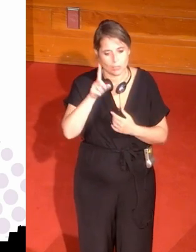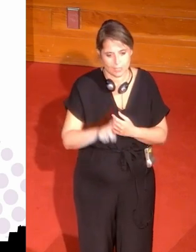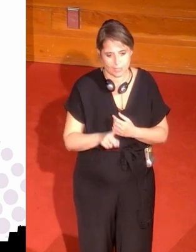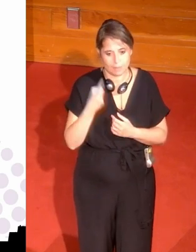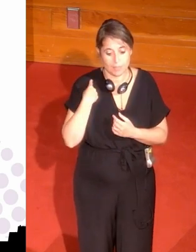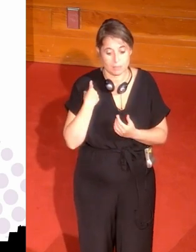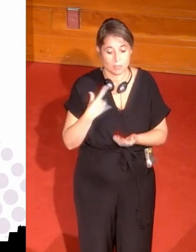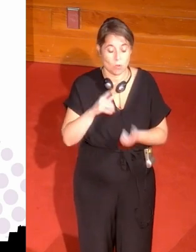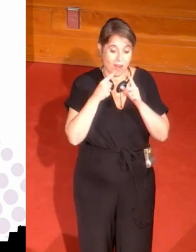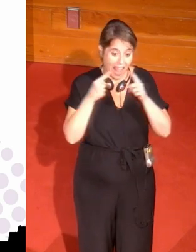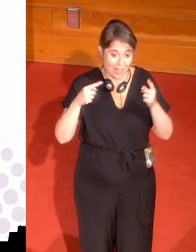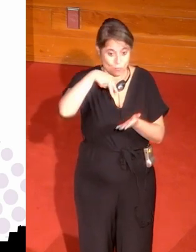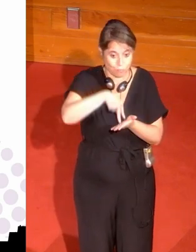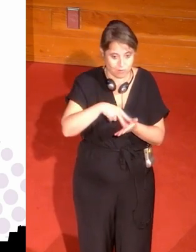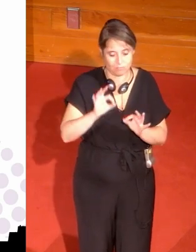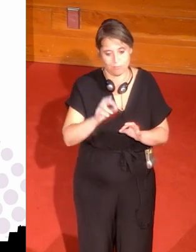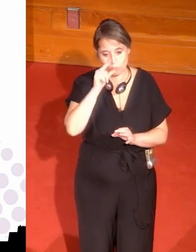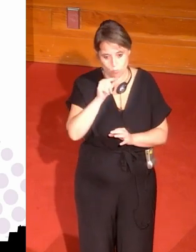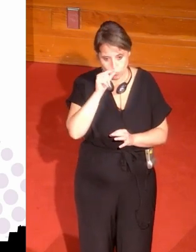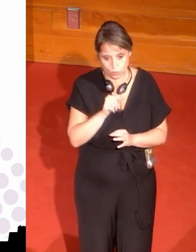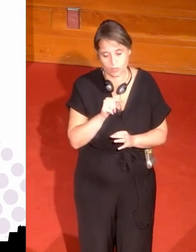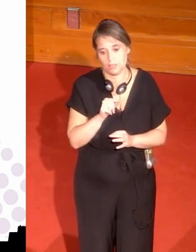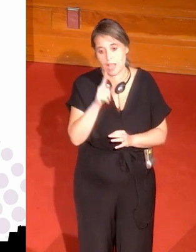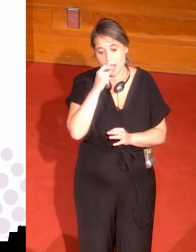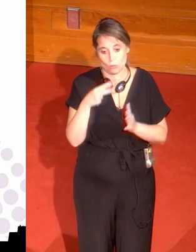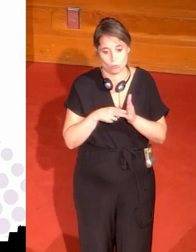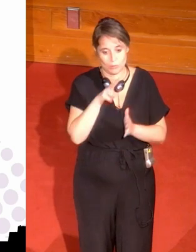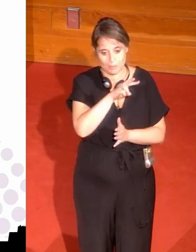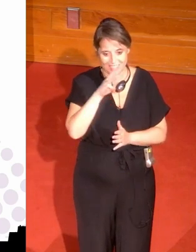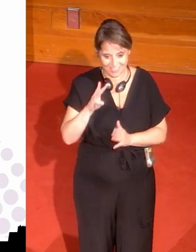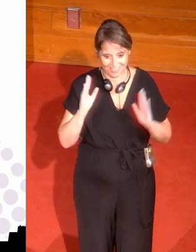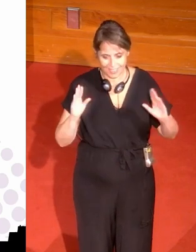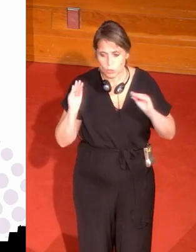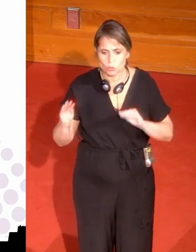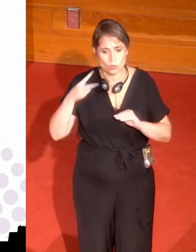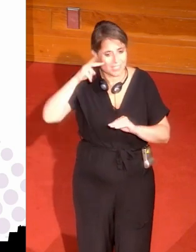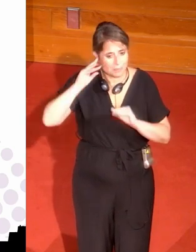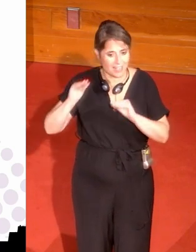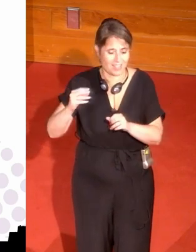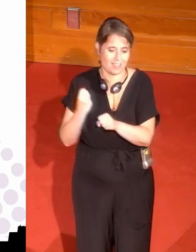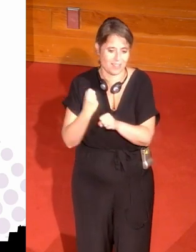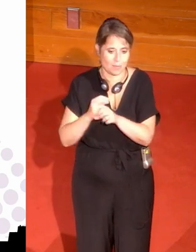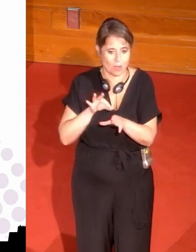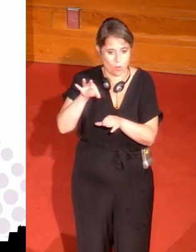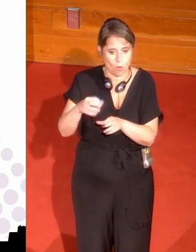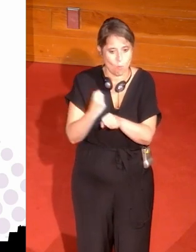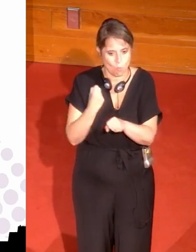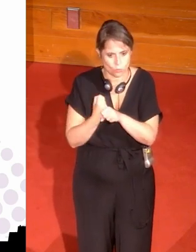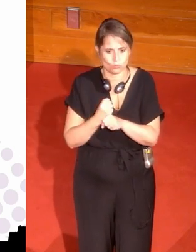año que llegó Putin publicado en la editorial catarata en el año 2023 FR de exper la corresponsal de mos